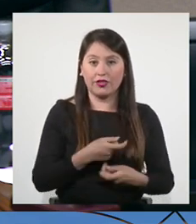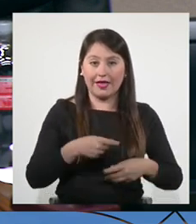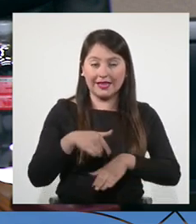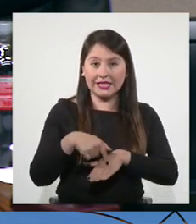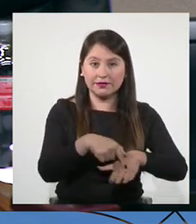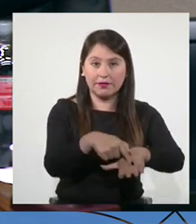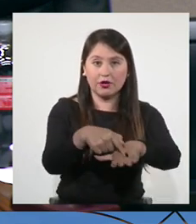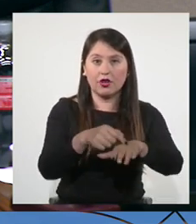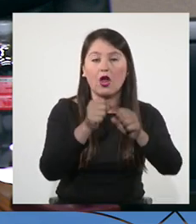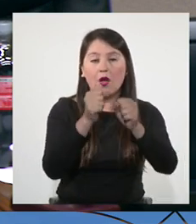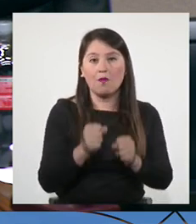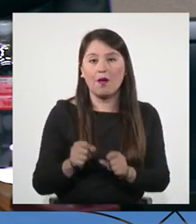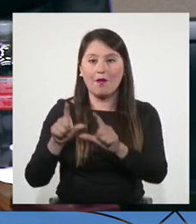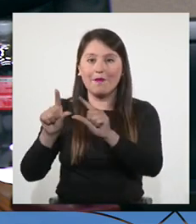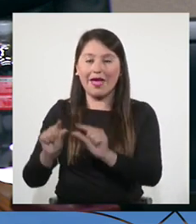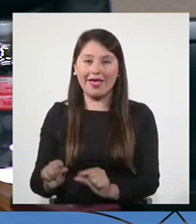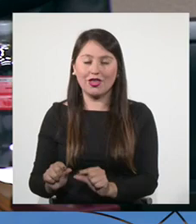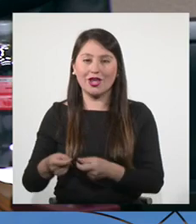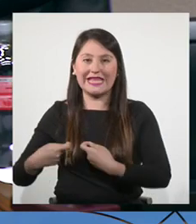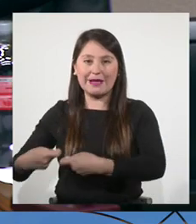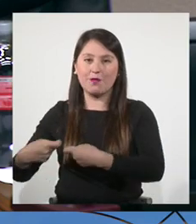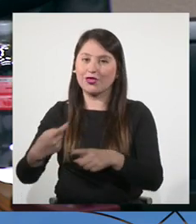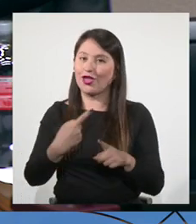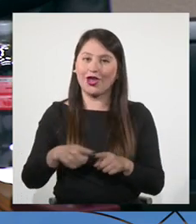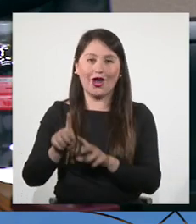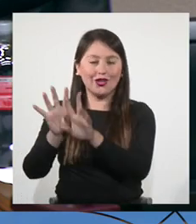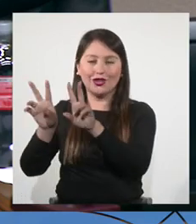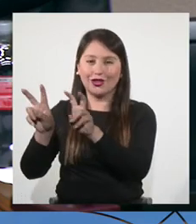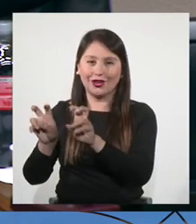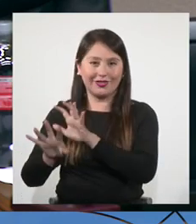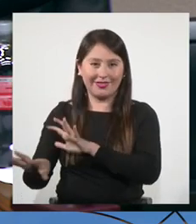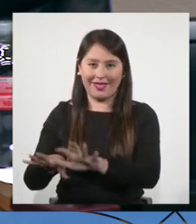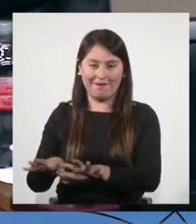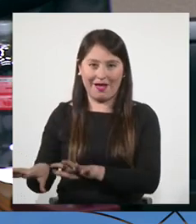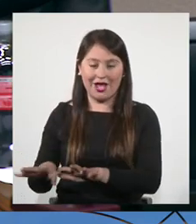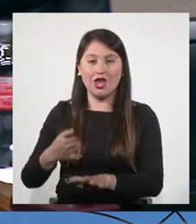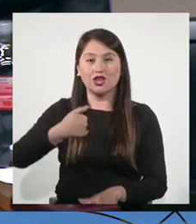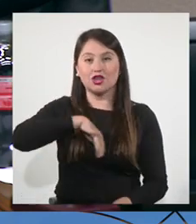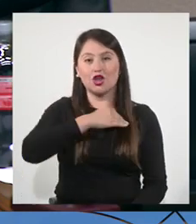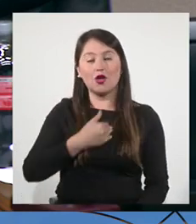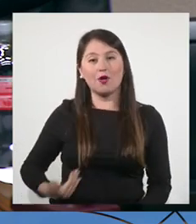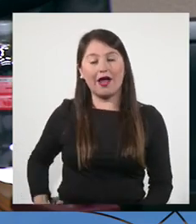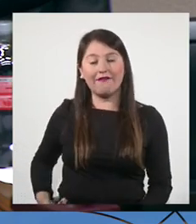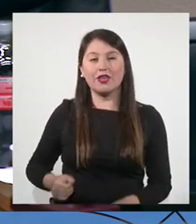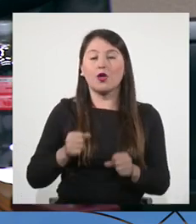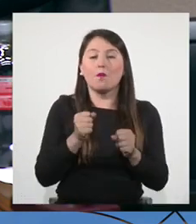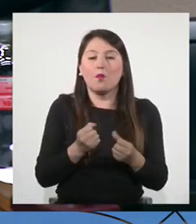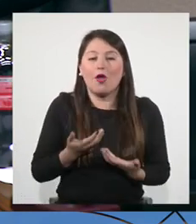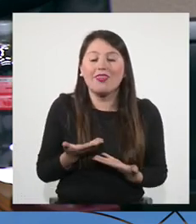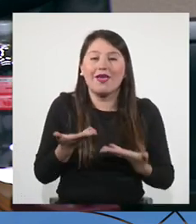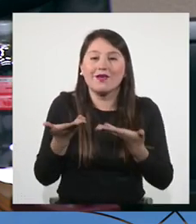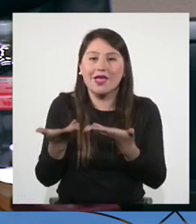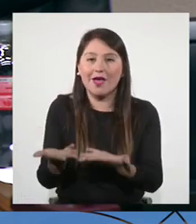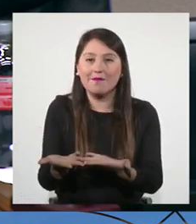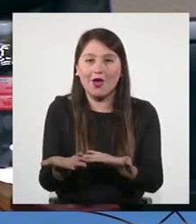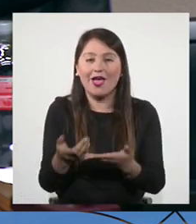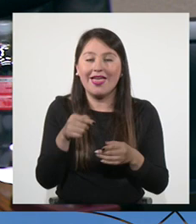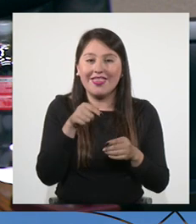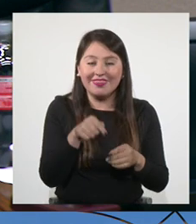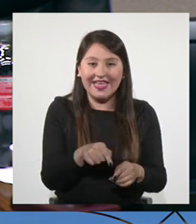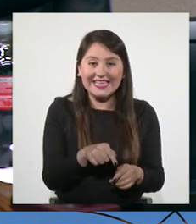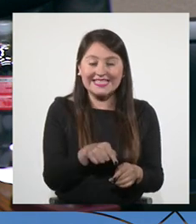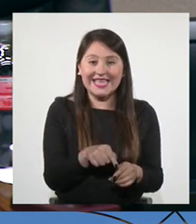inversiones que hacen las regiones. Y por eso que nosotros como gobierno planteamos que estamos disponibles a ir transitando hacia más gasto